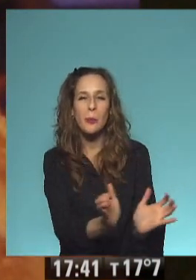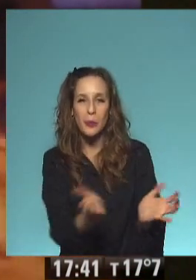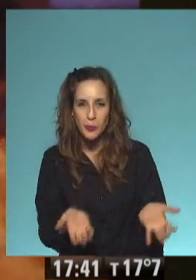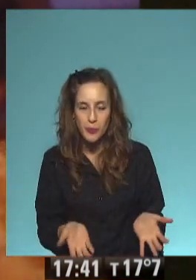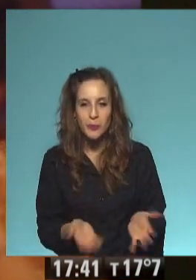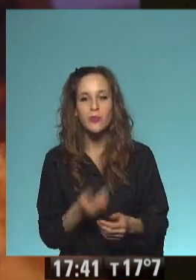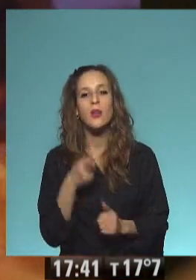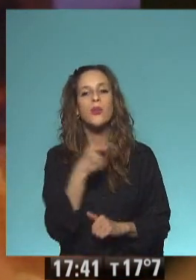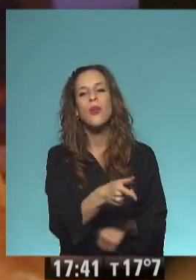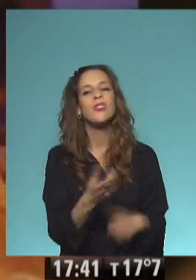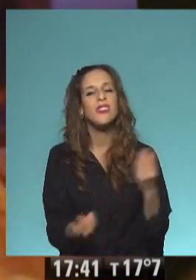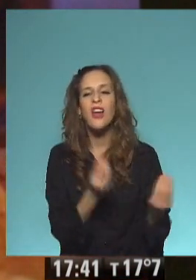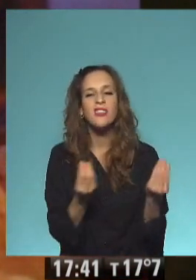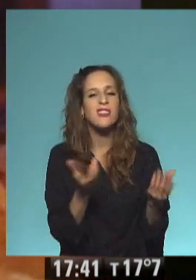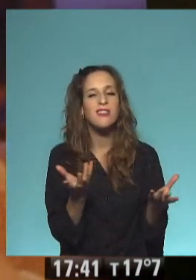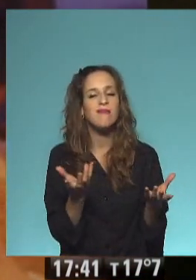qué te pensás que estabas haciendo ahí?